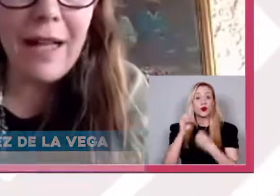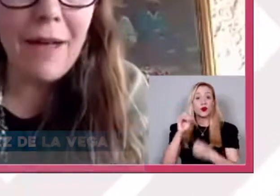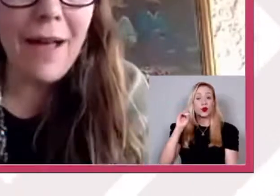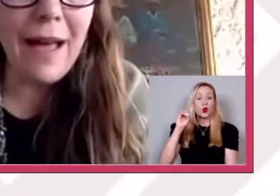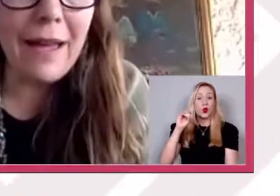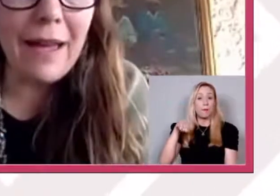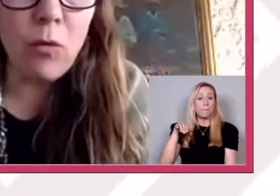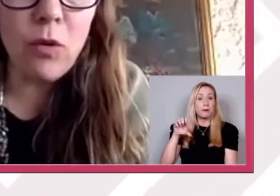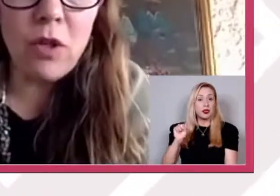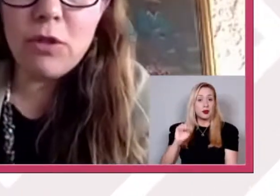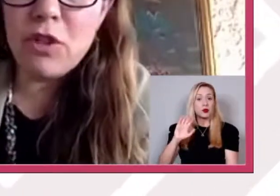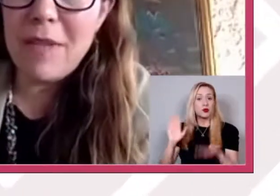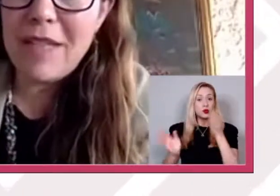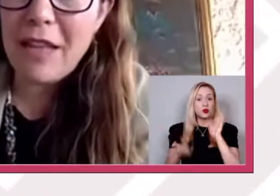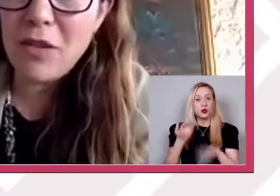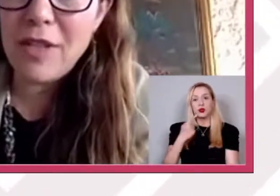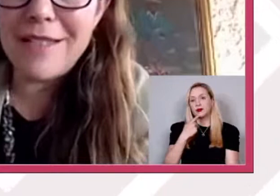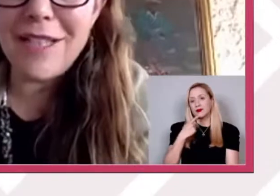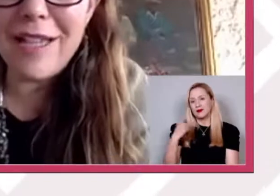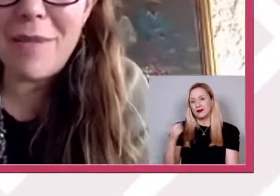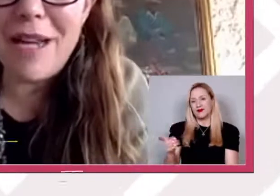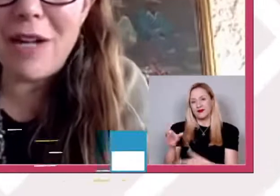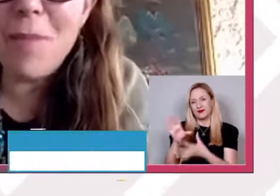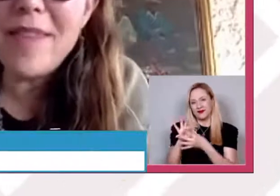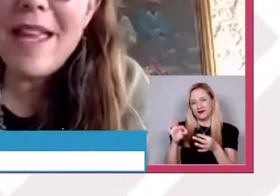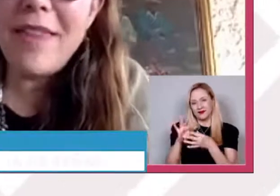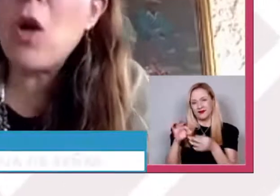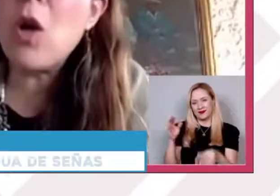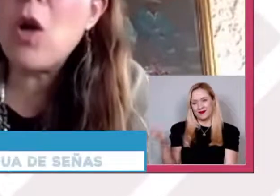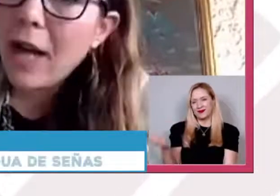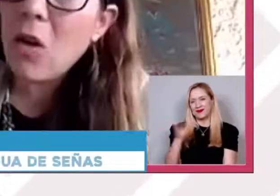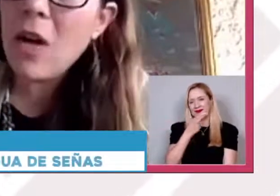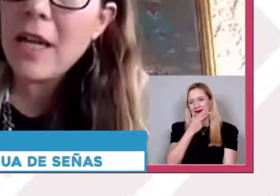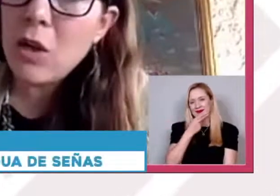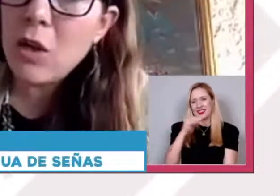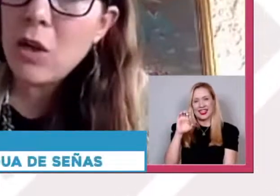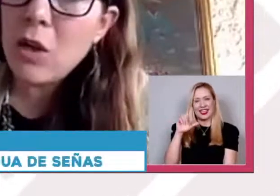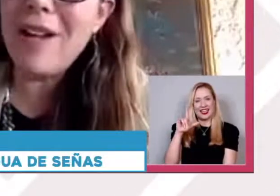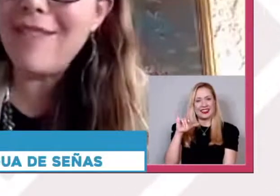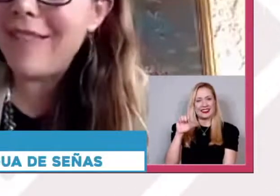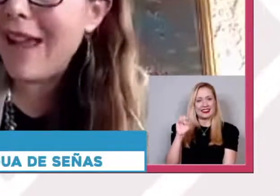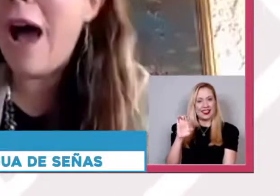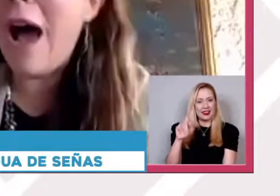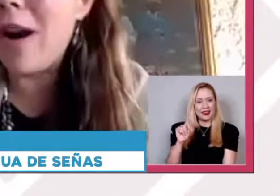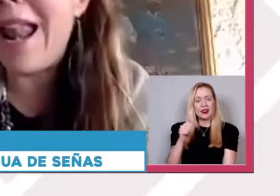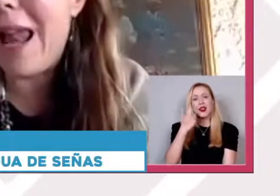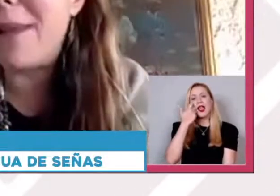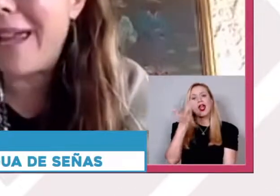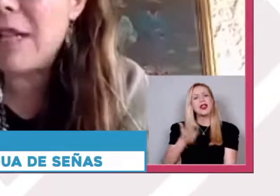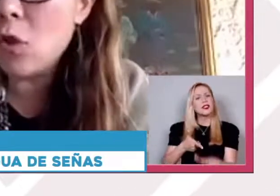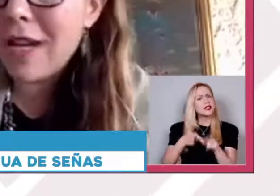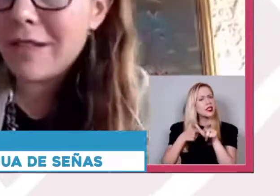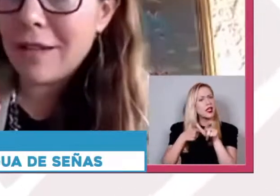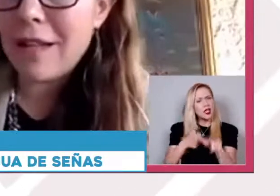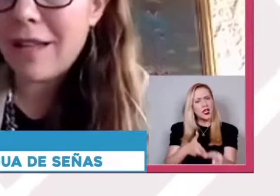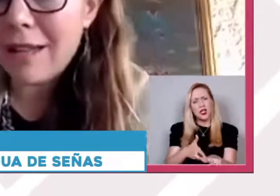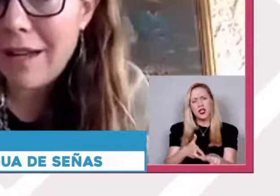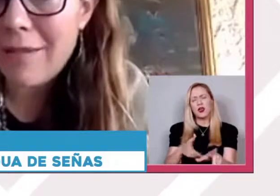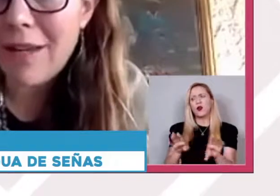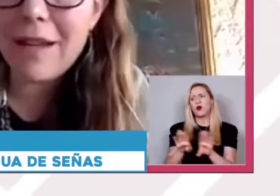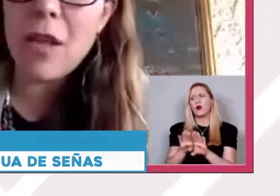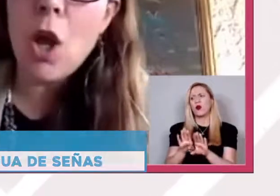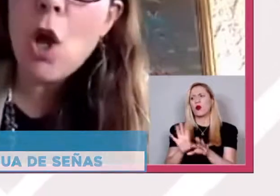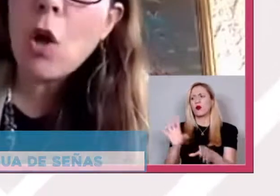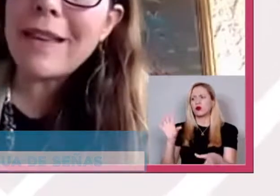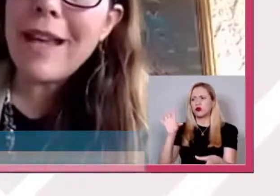nos aclaraba uno de nuestros invitados, Eliseth Altamirano, de continuar con la inclusión de ahora la vejez, no la senilidad de